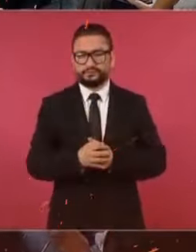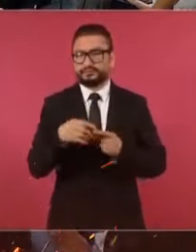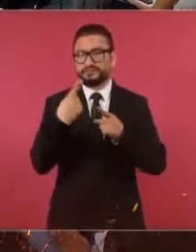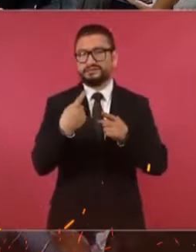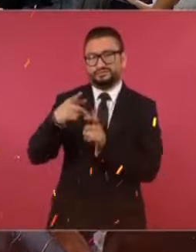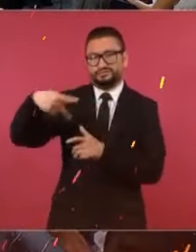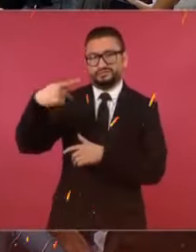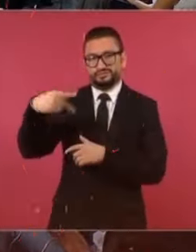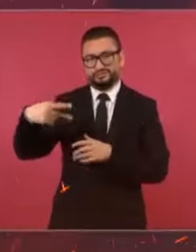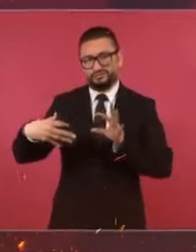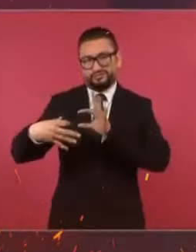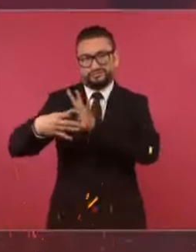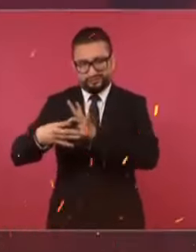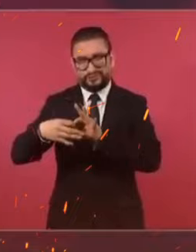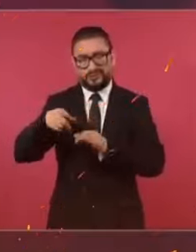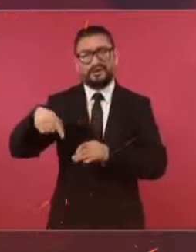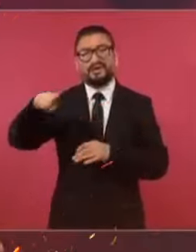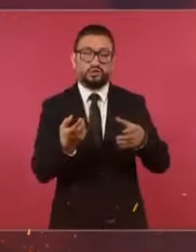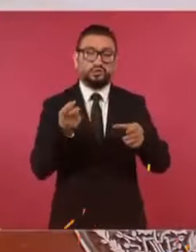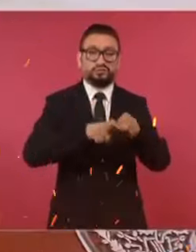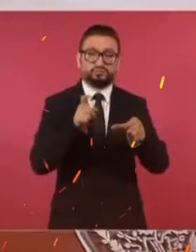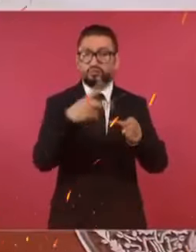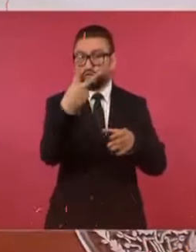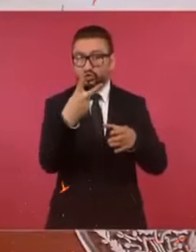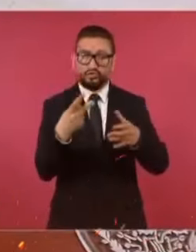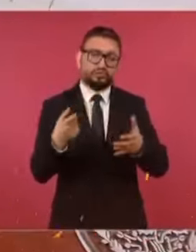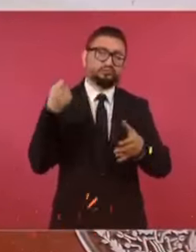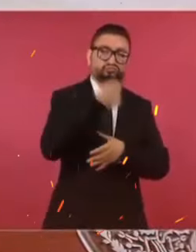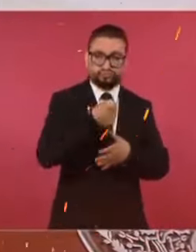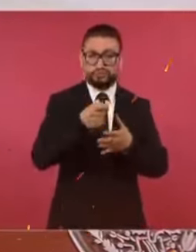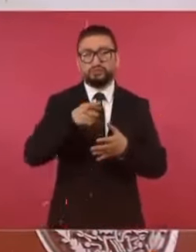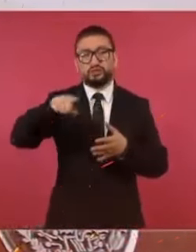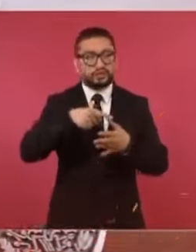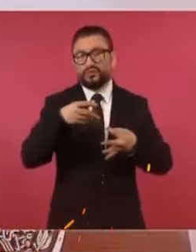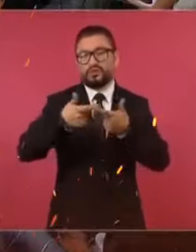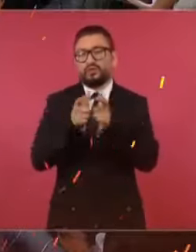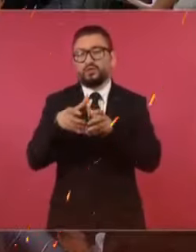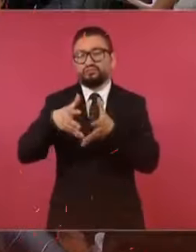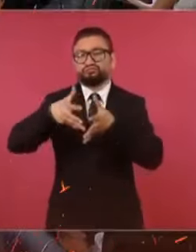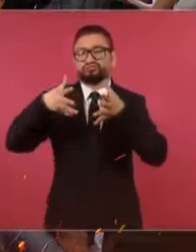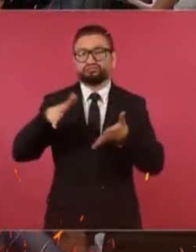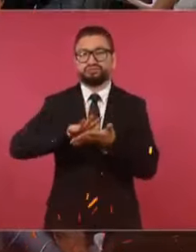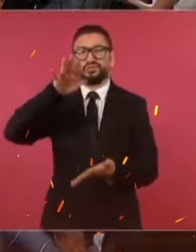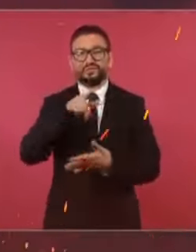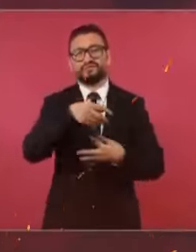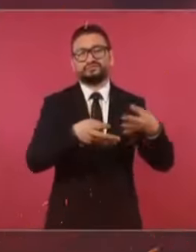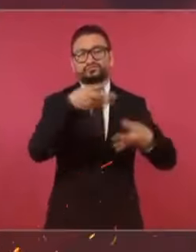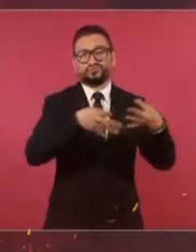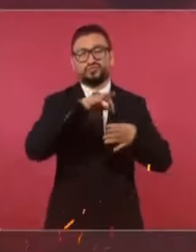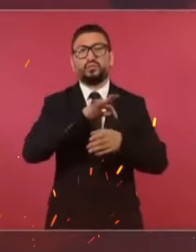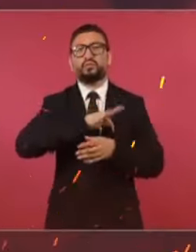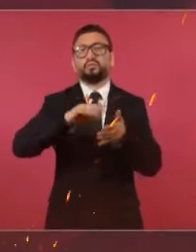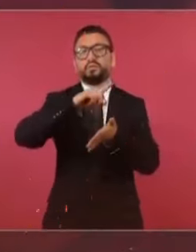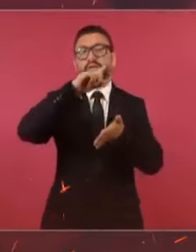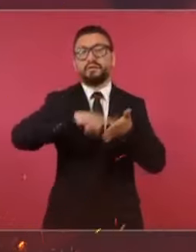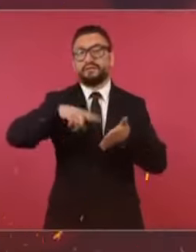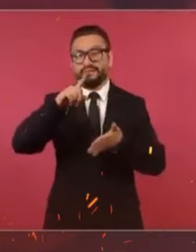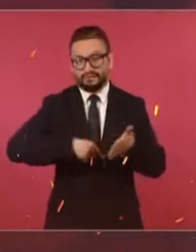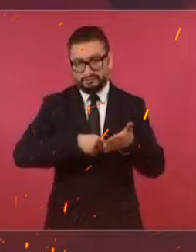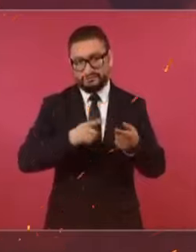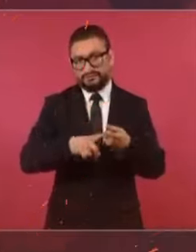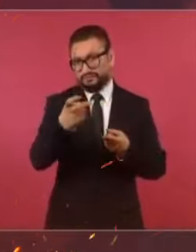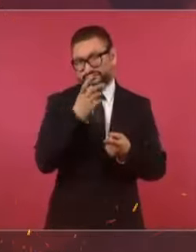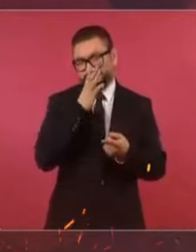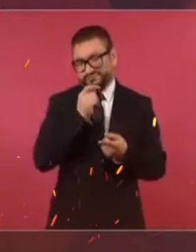son del bloque conservador y entonces tendrían mayoría en el tribunal, y entonces el tribunal podría cancelar la elección. Pero eso no